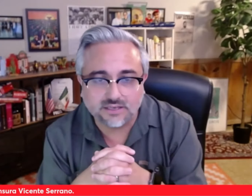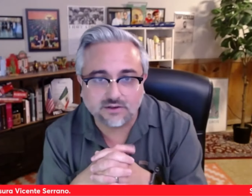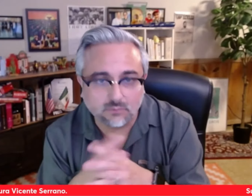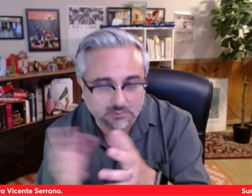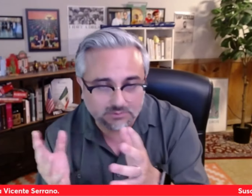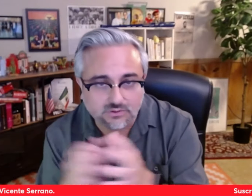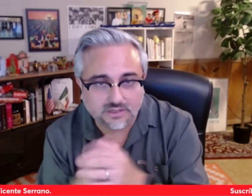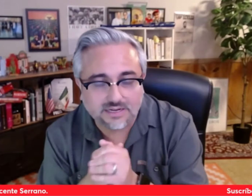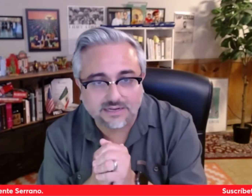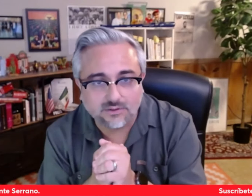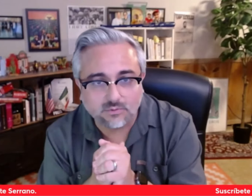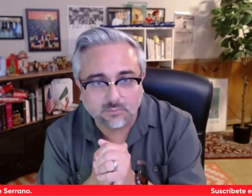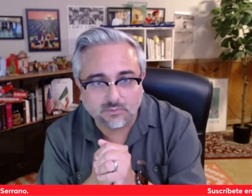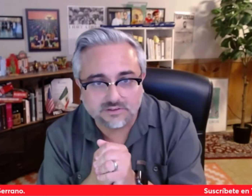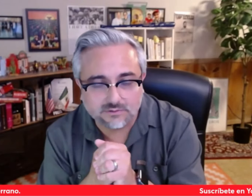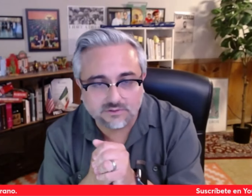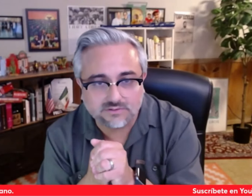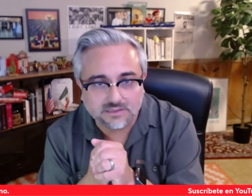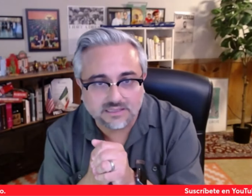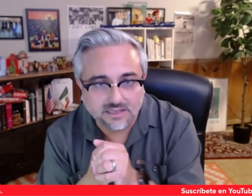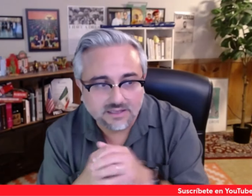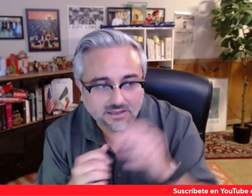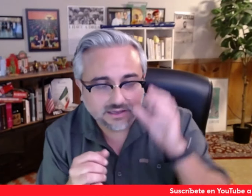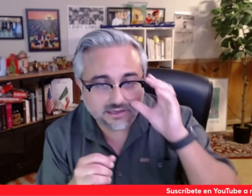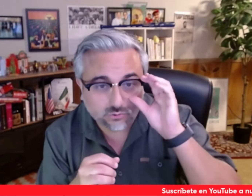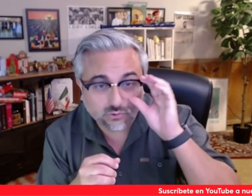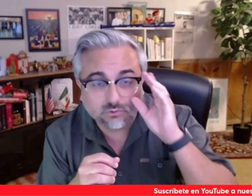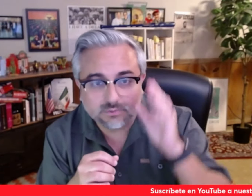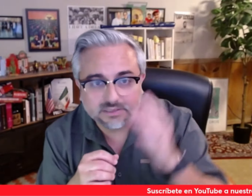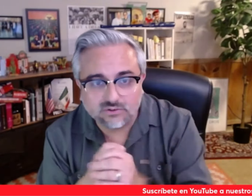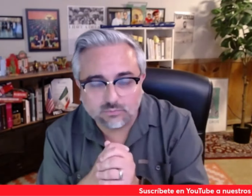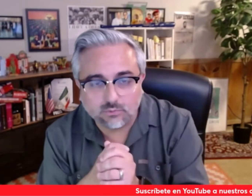Lourdes Mendoza, que como bien menciona Ricardo, bueno, pues ha sido exhibida en otros momentos por